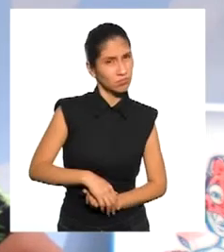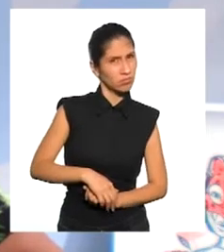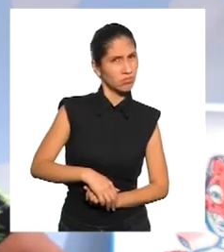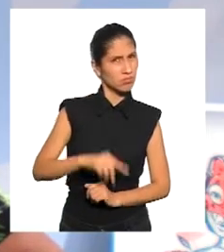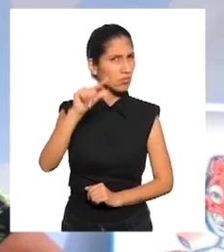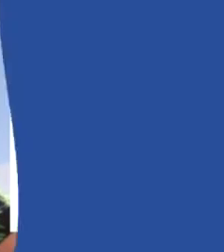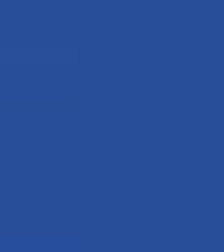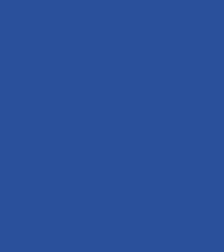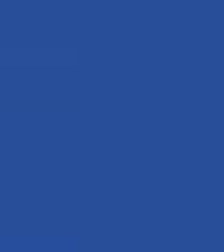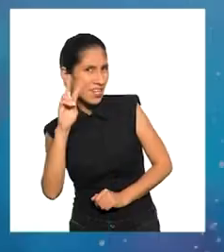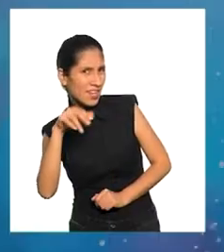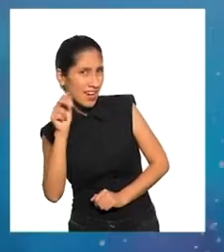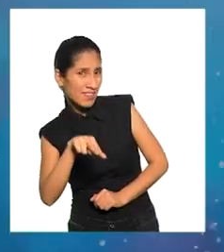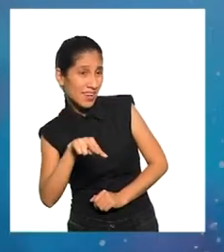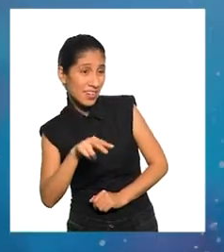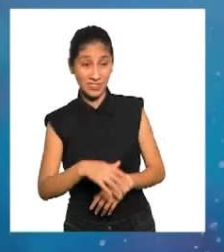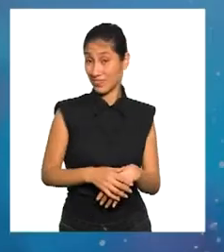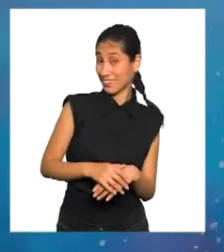¿Googleana?